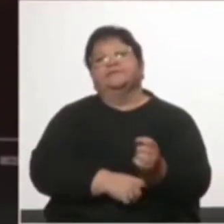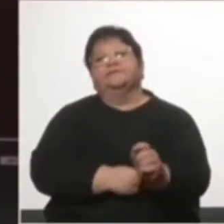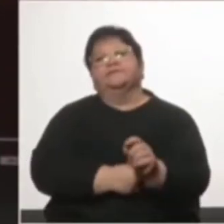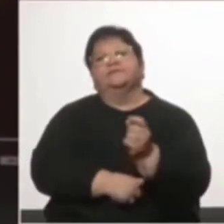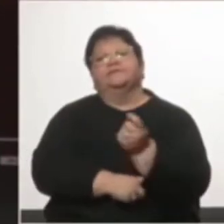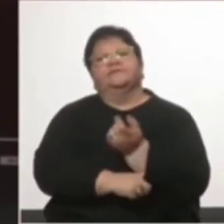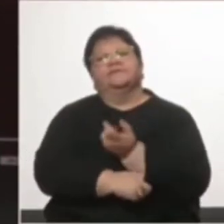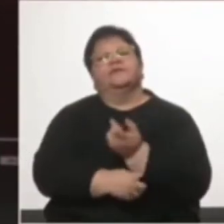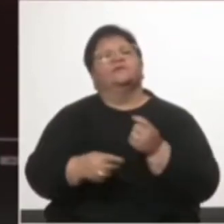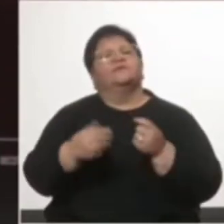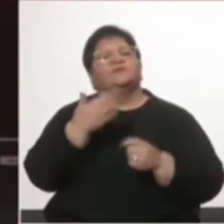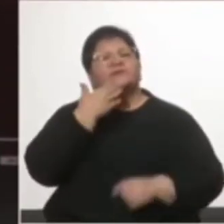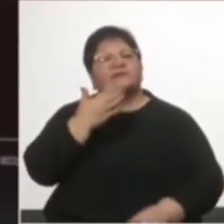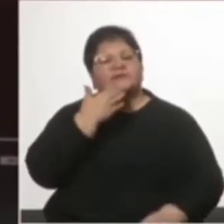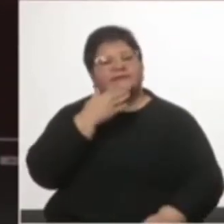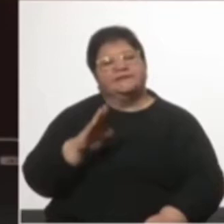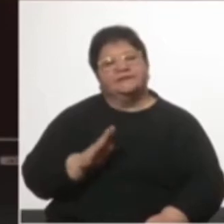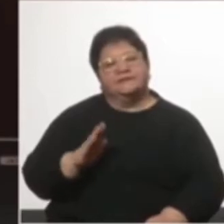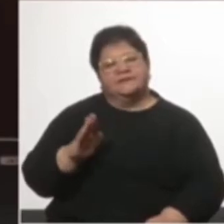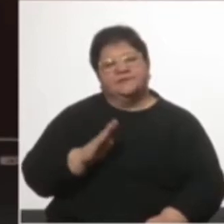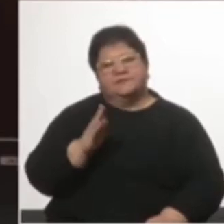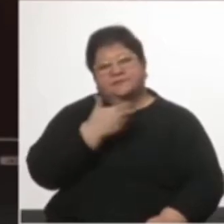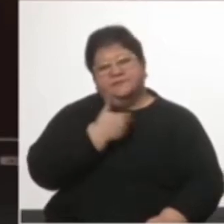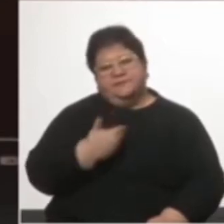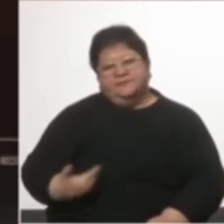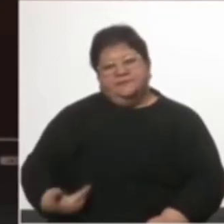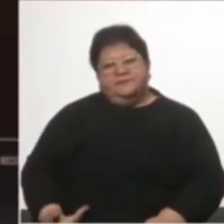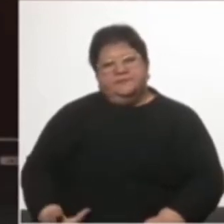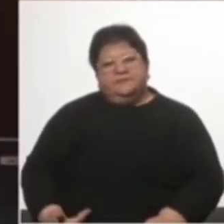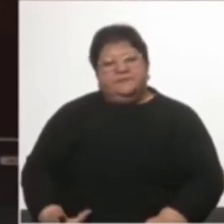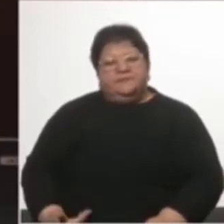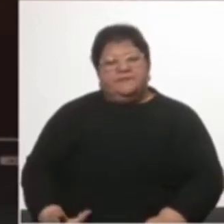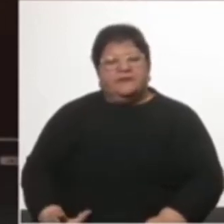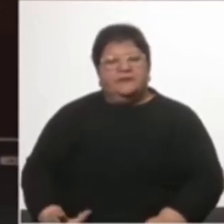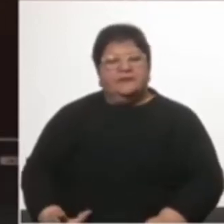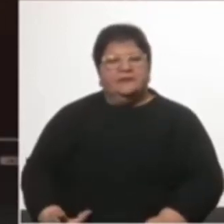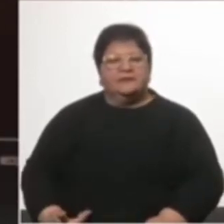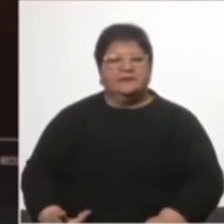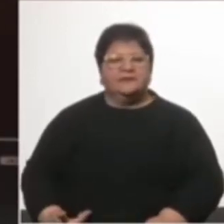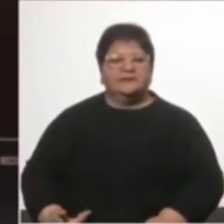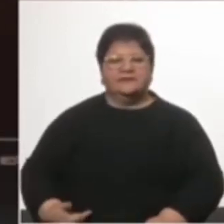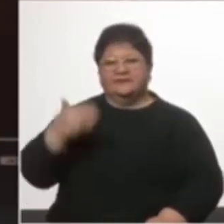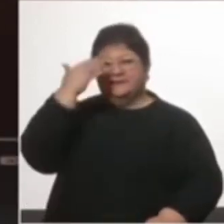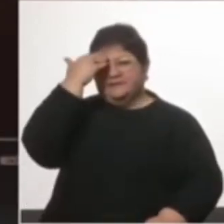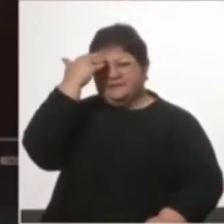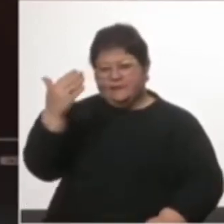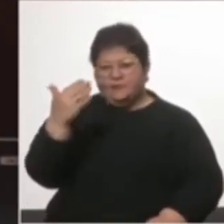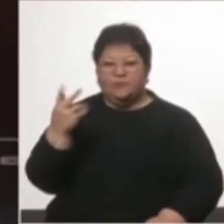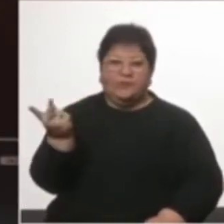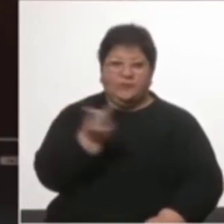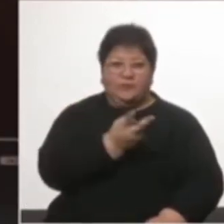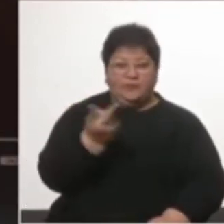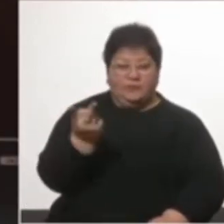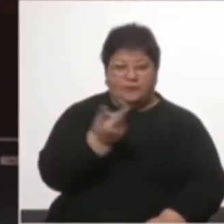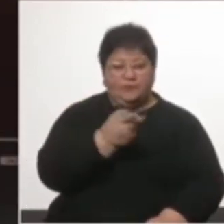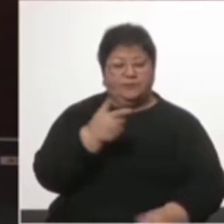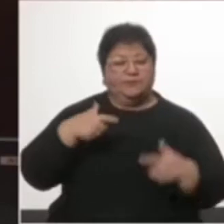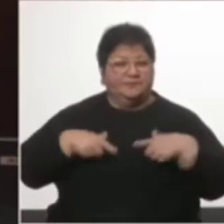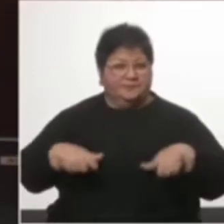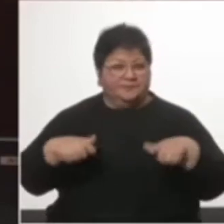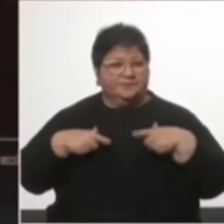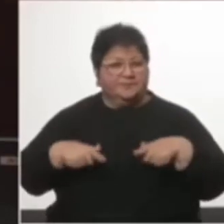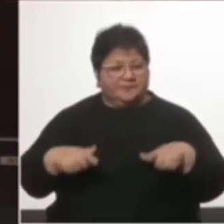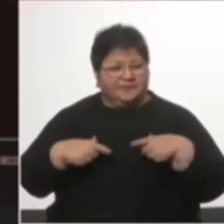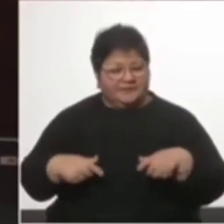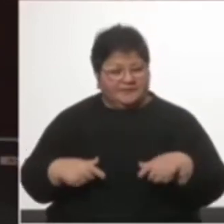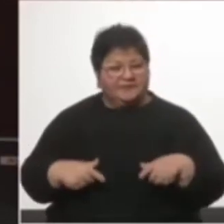Muchas gracias, señora presidenta. En primer lugar, saludo a los dos ministros que están hoy aquí en